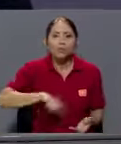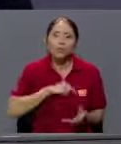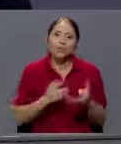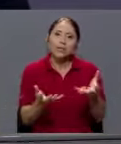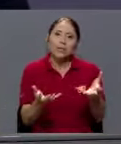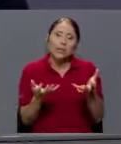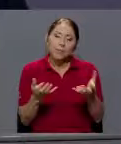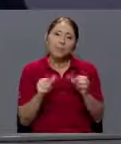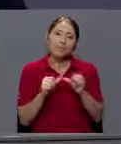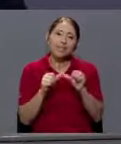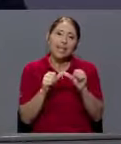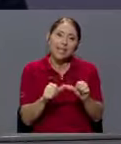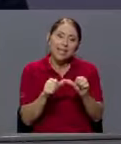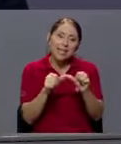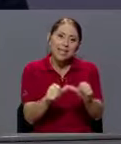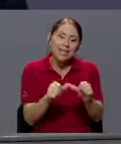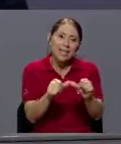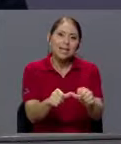Queremos seguir